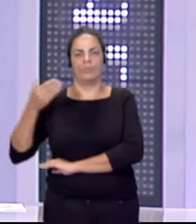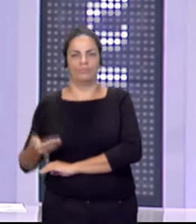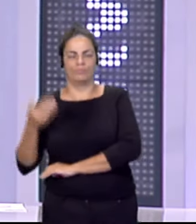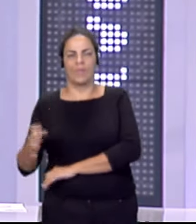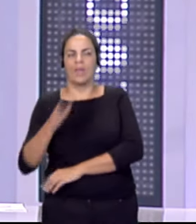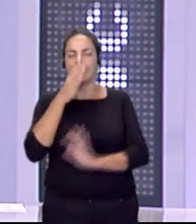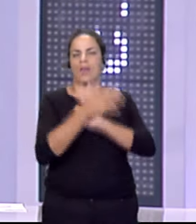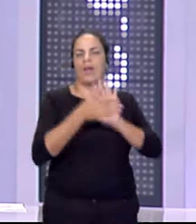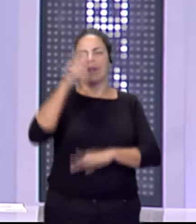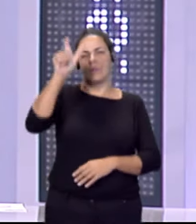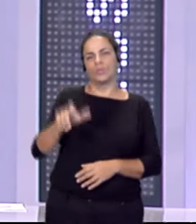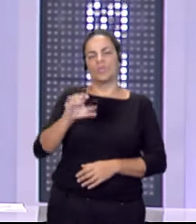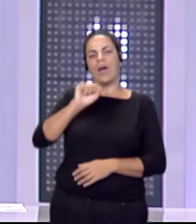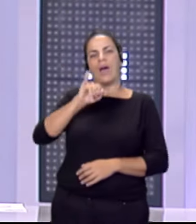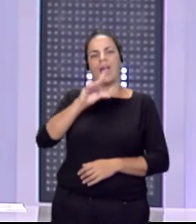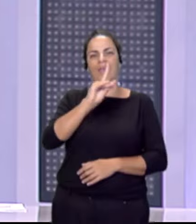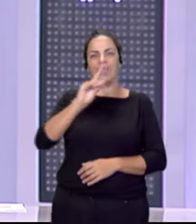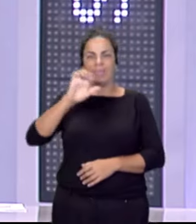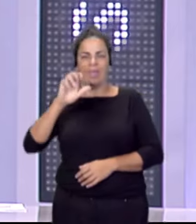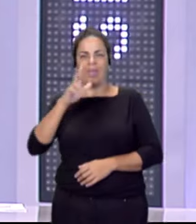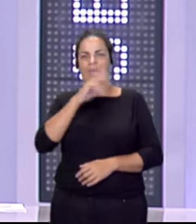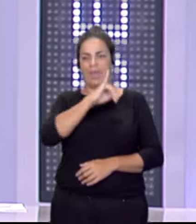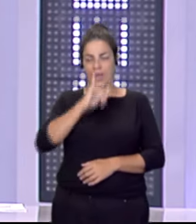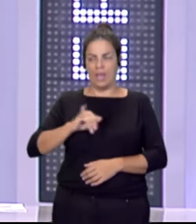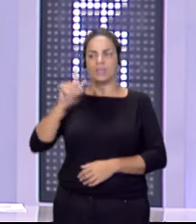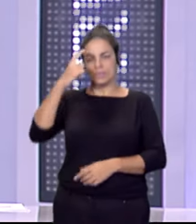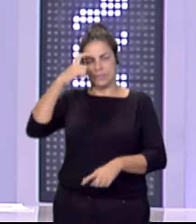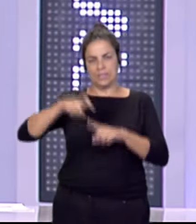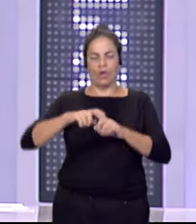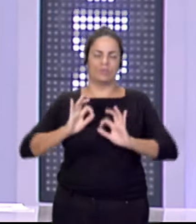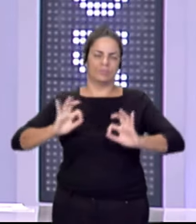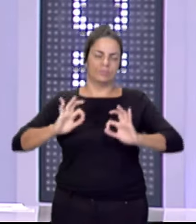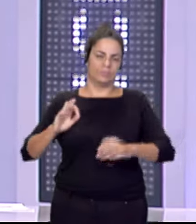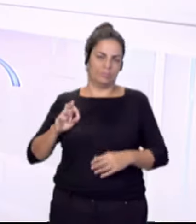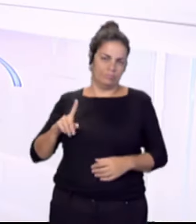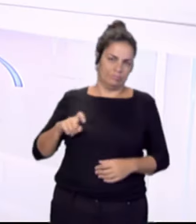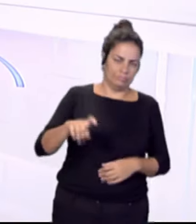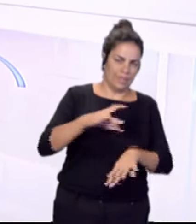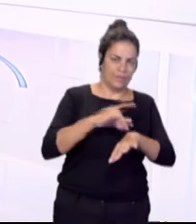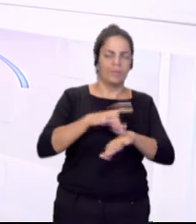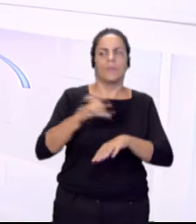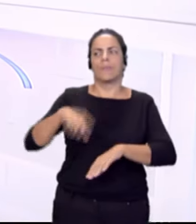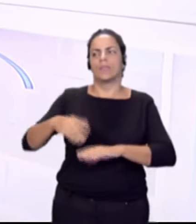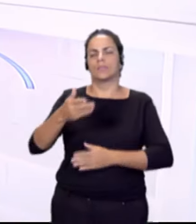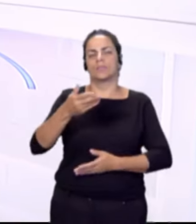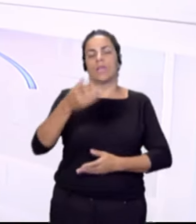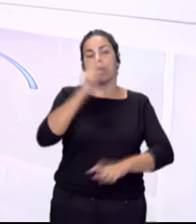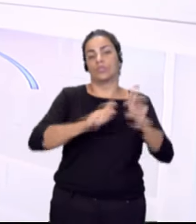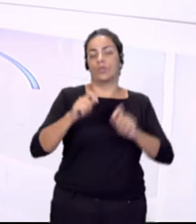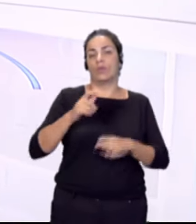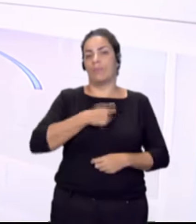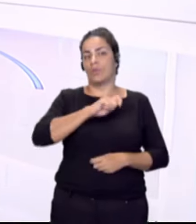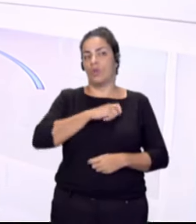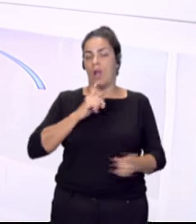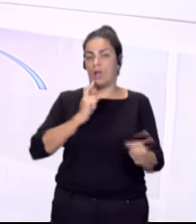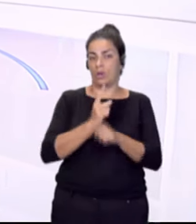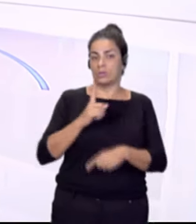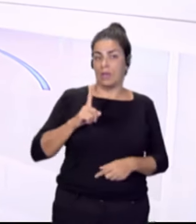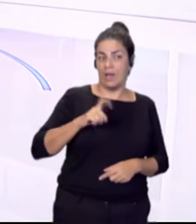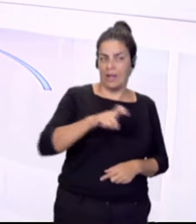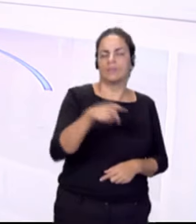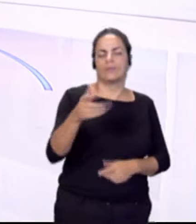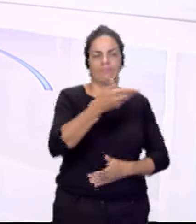está especializada en oncología, colabora con la Asociación Española contra el Cáncer. Aide, bienvenida, buenos días, Canarias. Hola, buenos